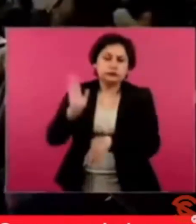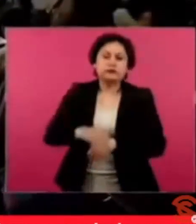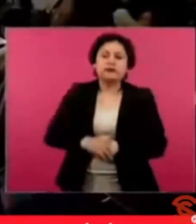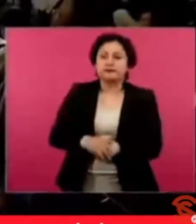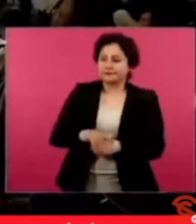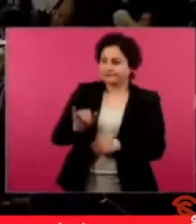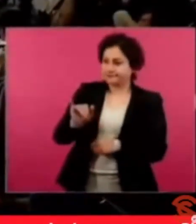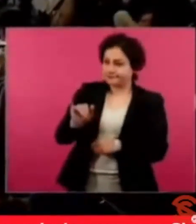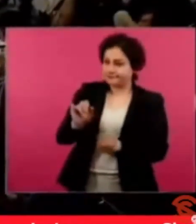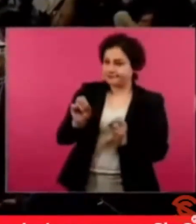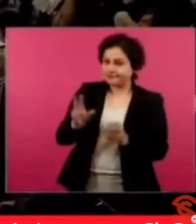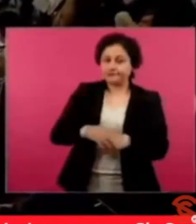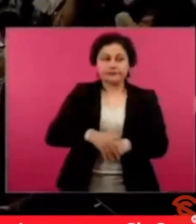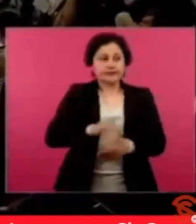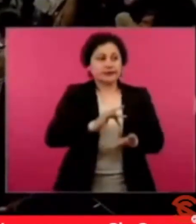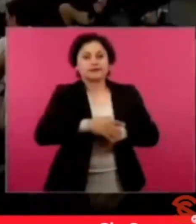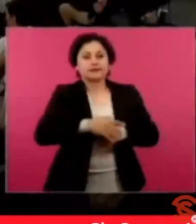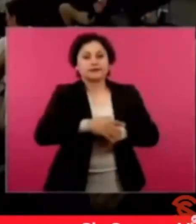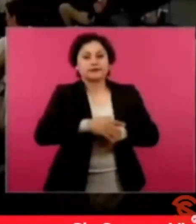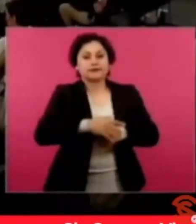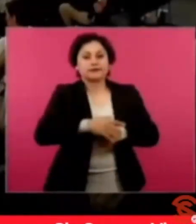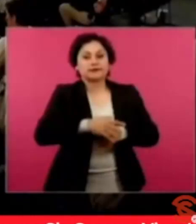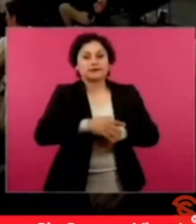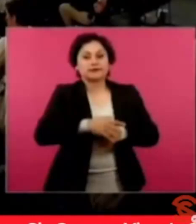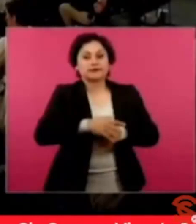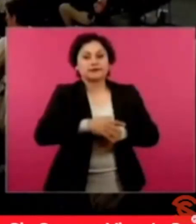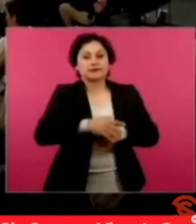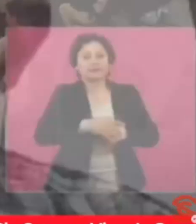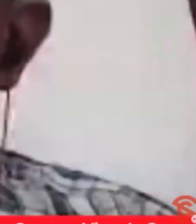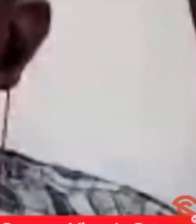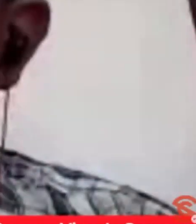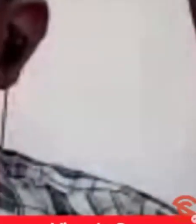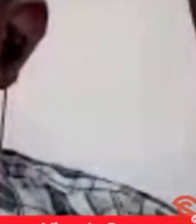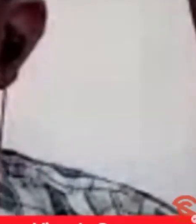Sí. Muchas gracias. Sí.